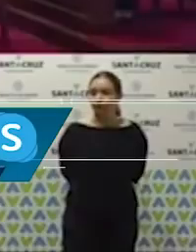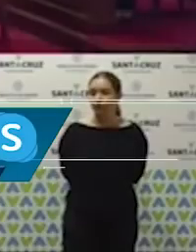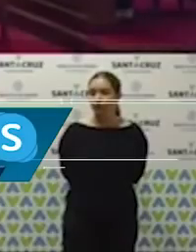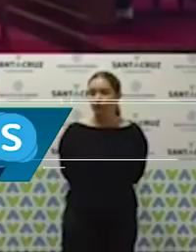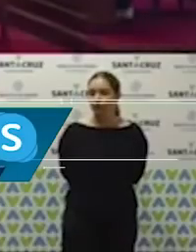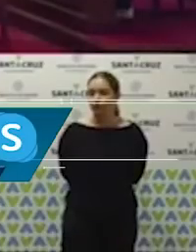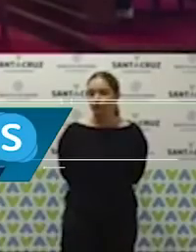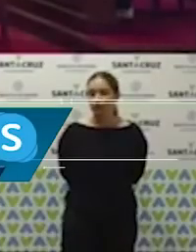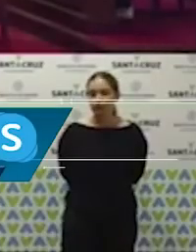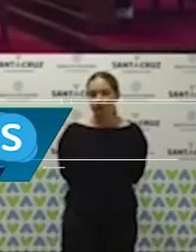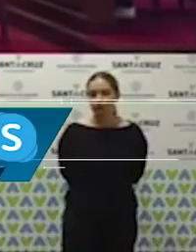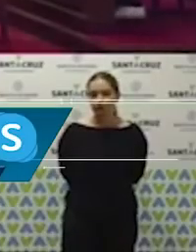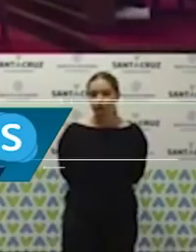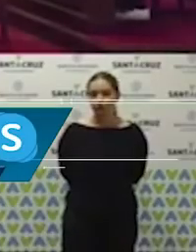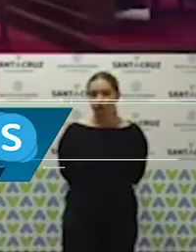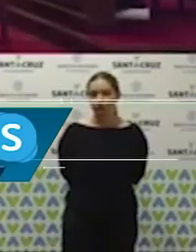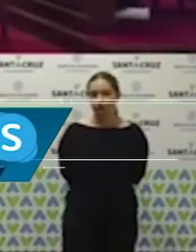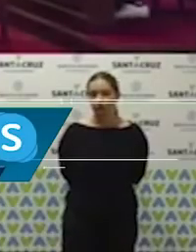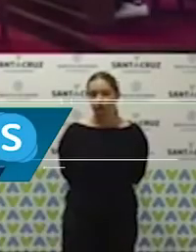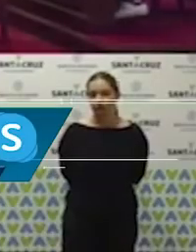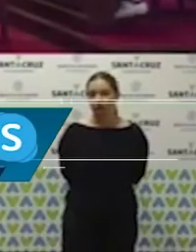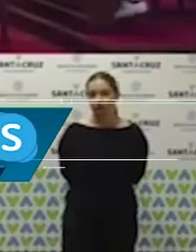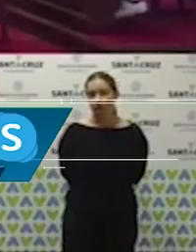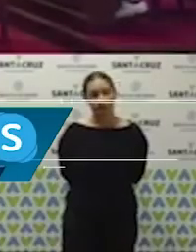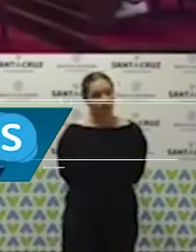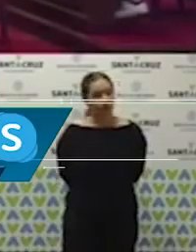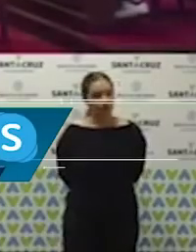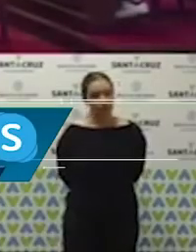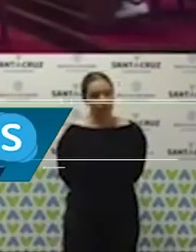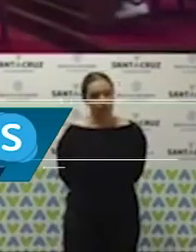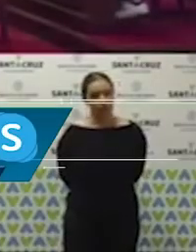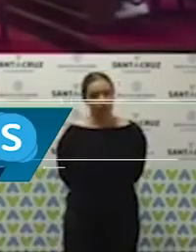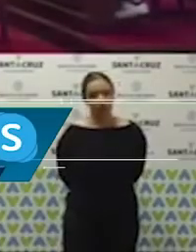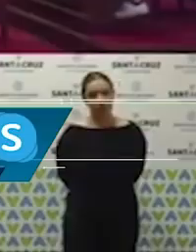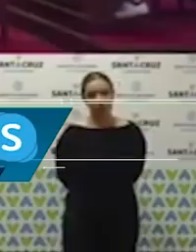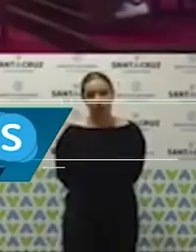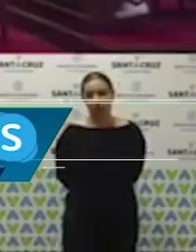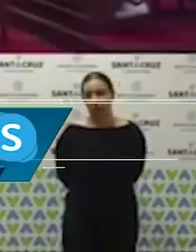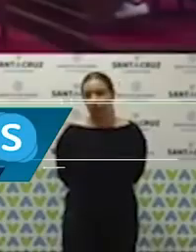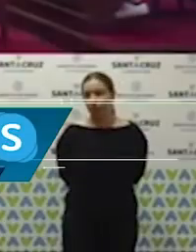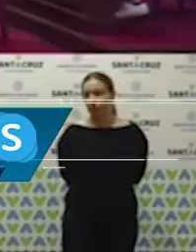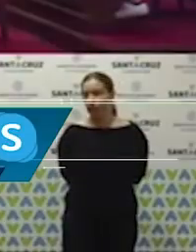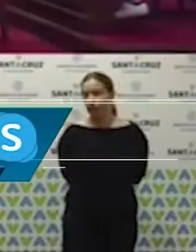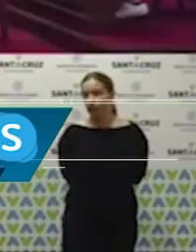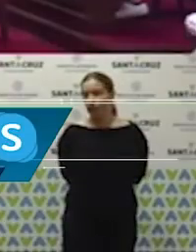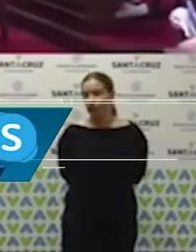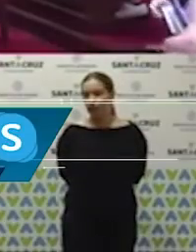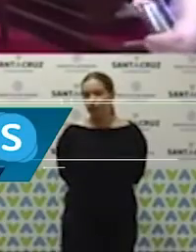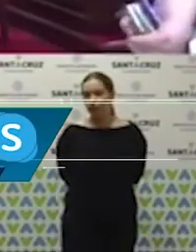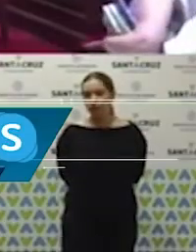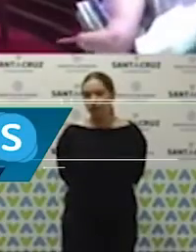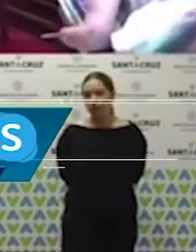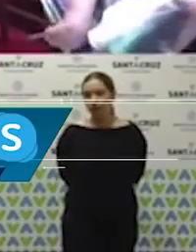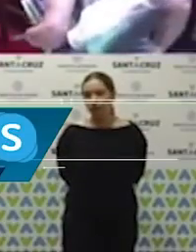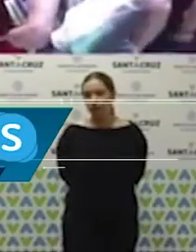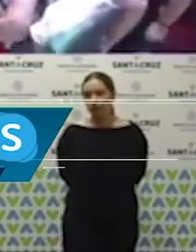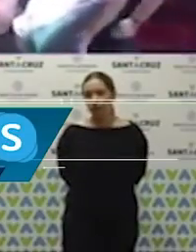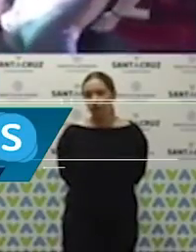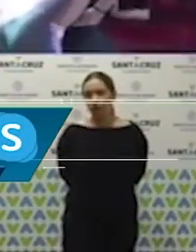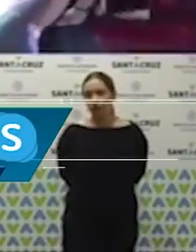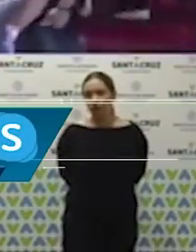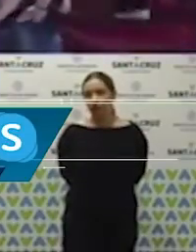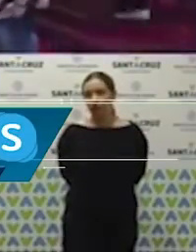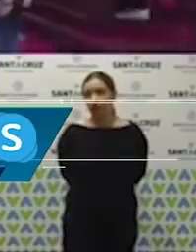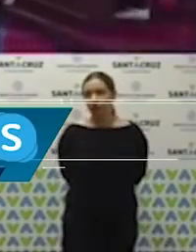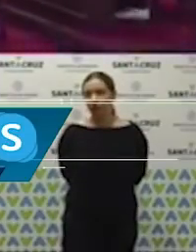Patricia Hernández, pues tampoco iba a reconducir a Evelyn Alonso. Evelyn Alonso estuvo callada desde la dimisión